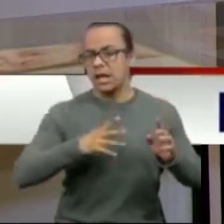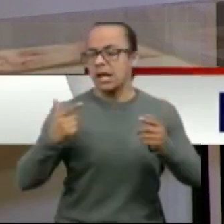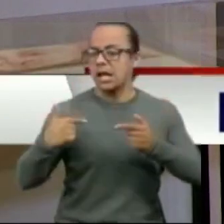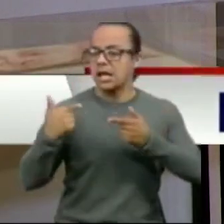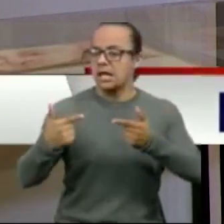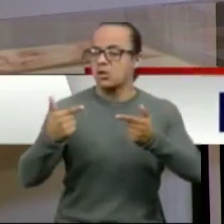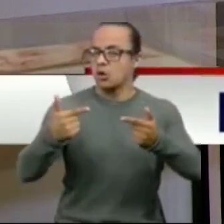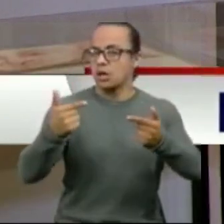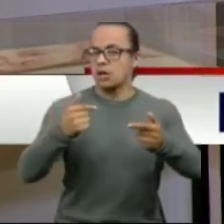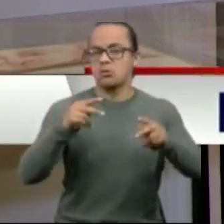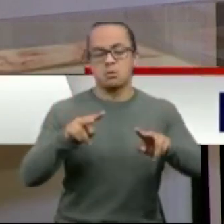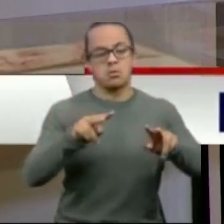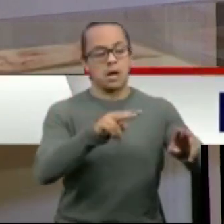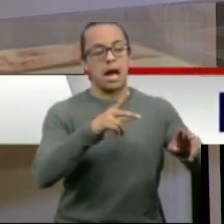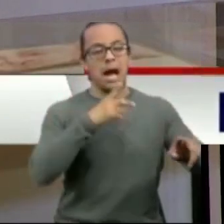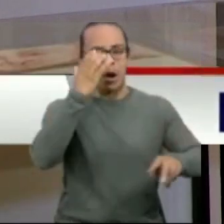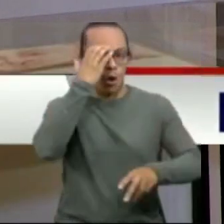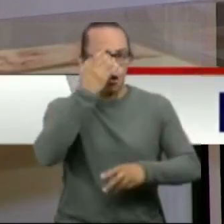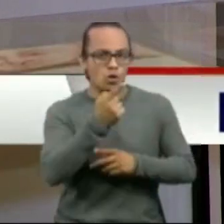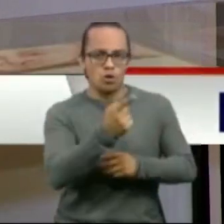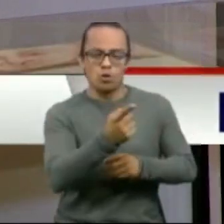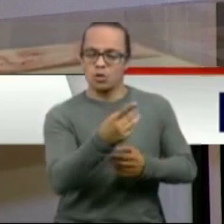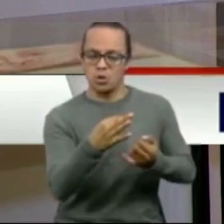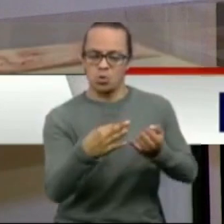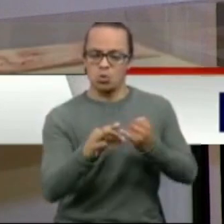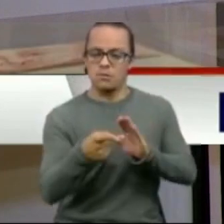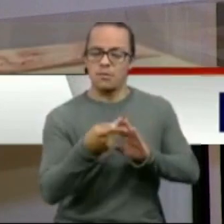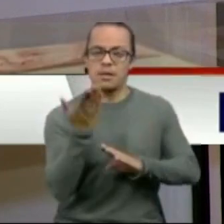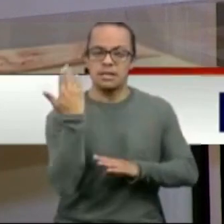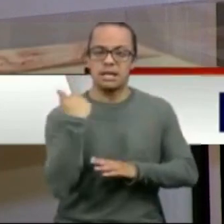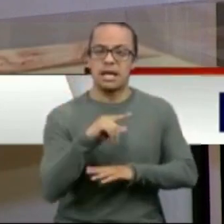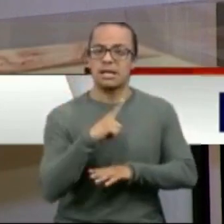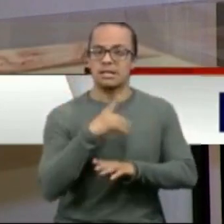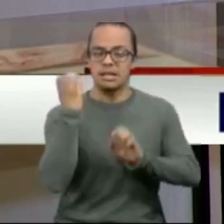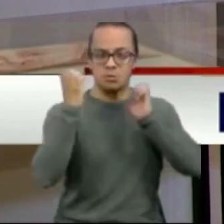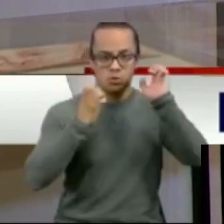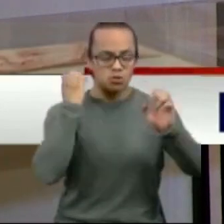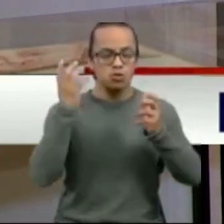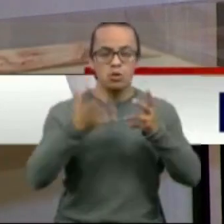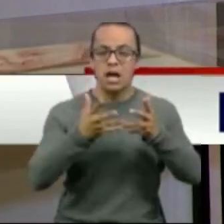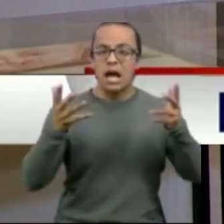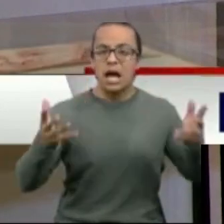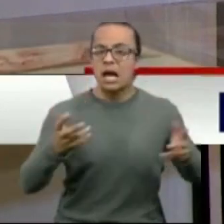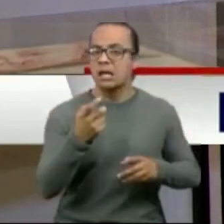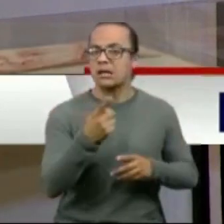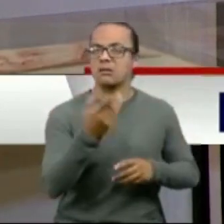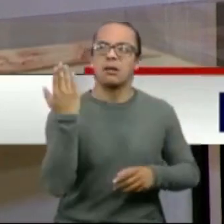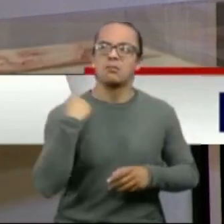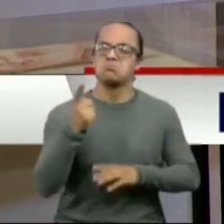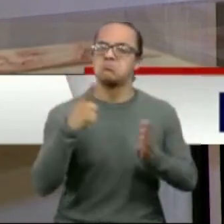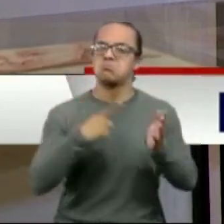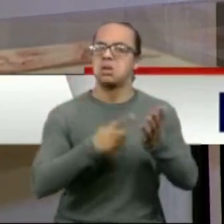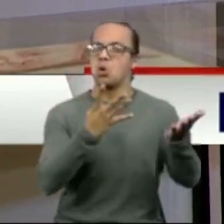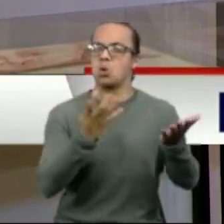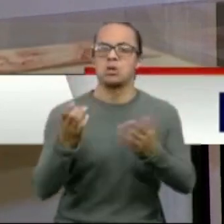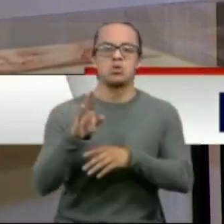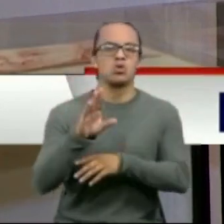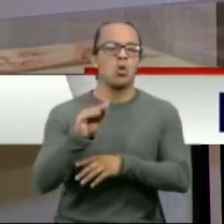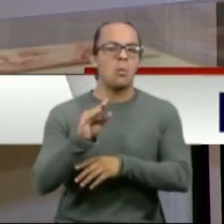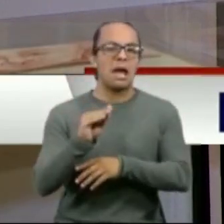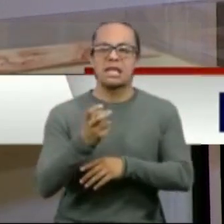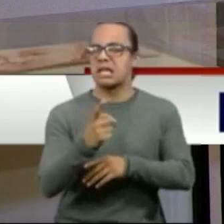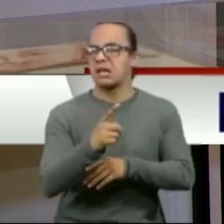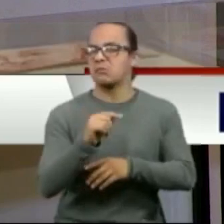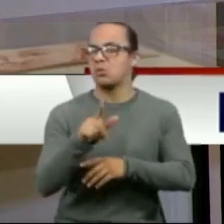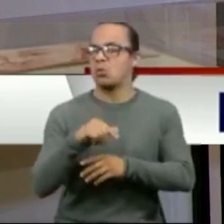generaciones, que su última exposición grande, individual, fue en los años 90. Entonces,